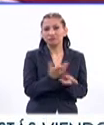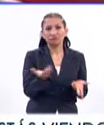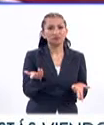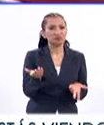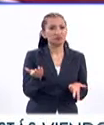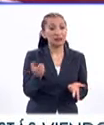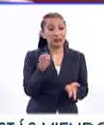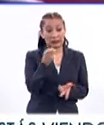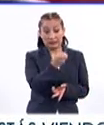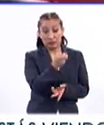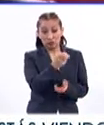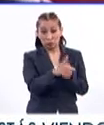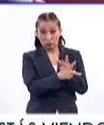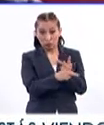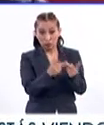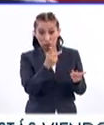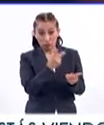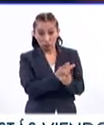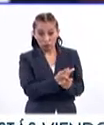si son productos